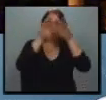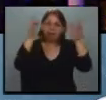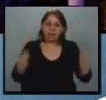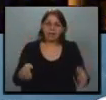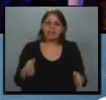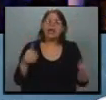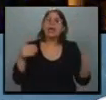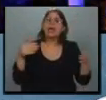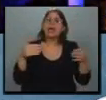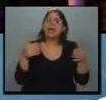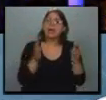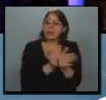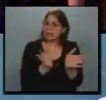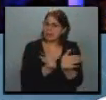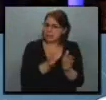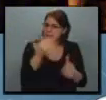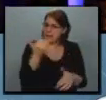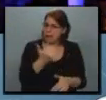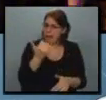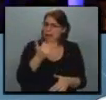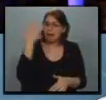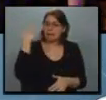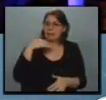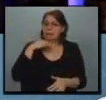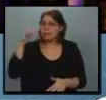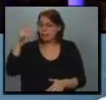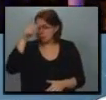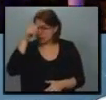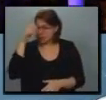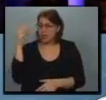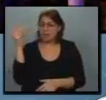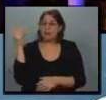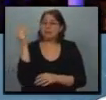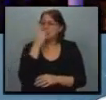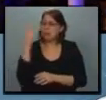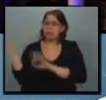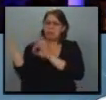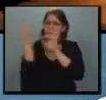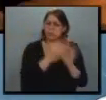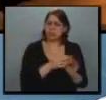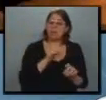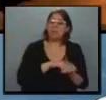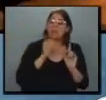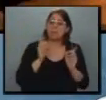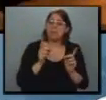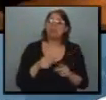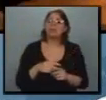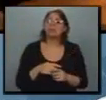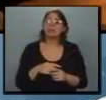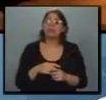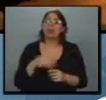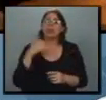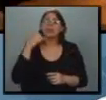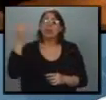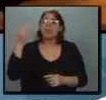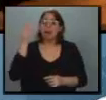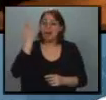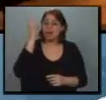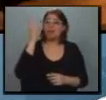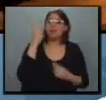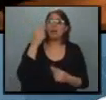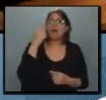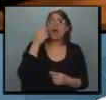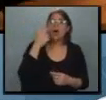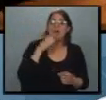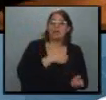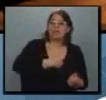cada esquina. Ya habían avisado a la policía, quienes llegan rápidamente y en ese momento entonces llaman a la ambulancia para que el hombre